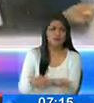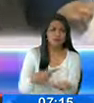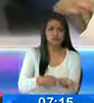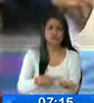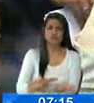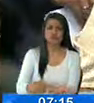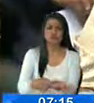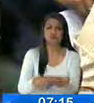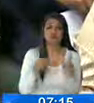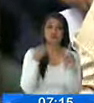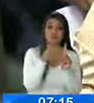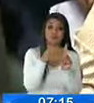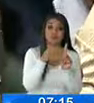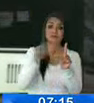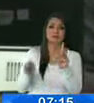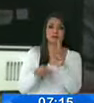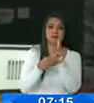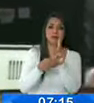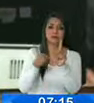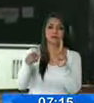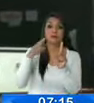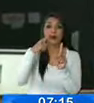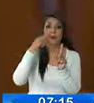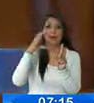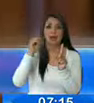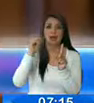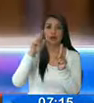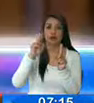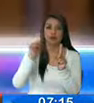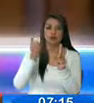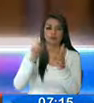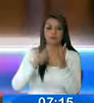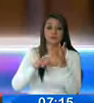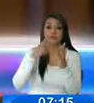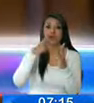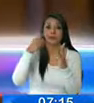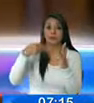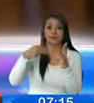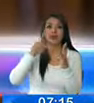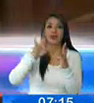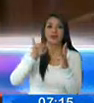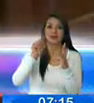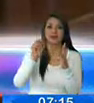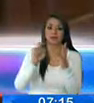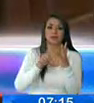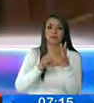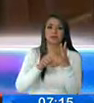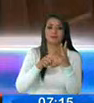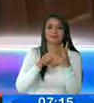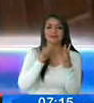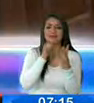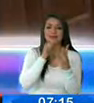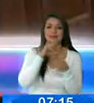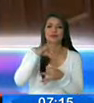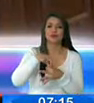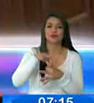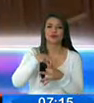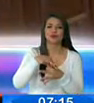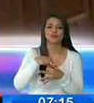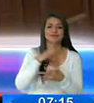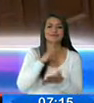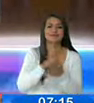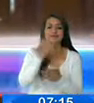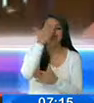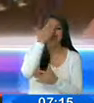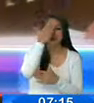A Cabeza se suman como candidatos Carlos Berman y René Yandún. Este último sabe que la falta de votos será su